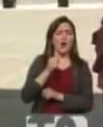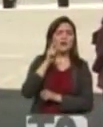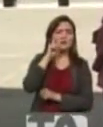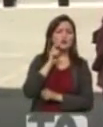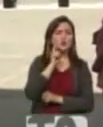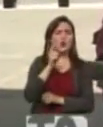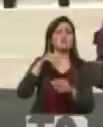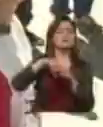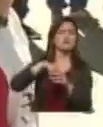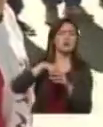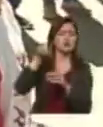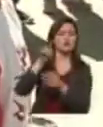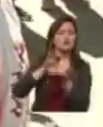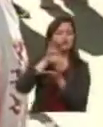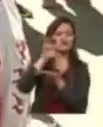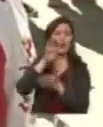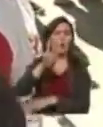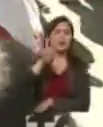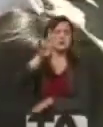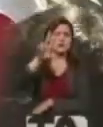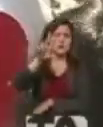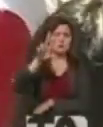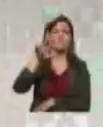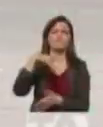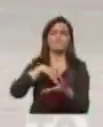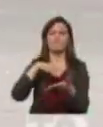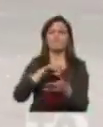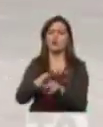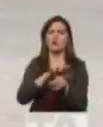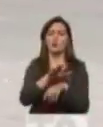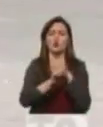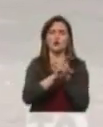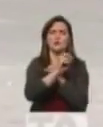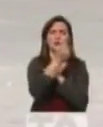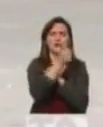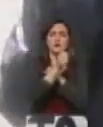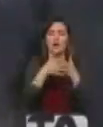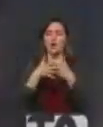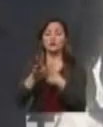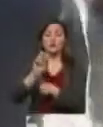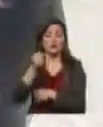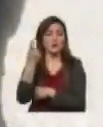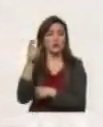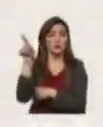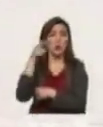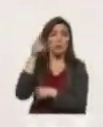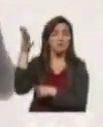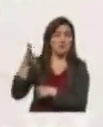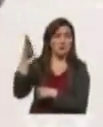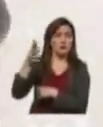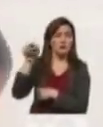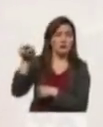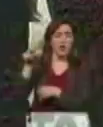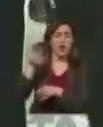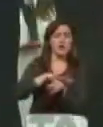de 43 estudiantes que fueron abusados en su aula de clases entre 2010 y 2011. Su agresor fue un profesor.